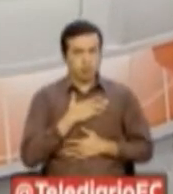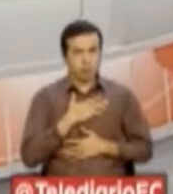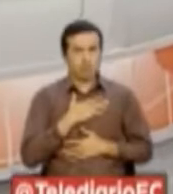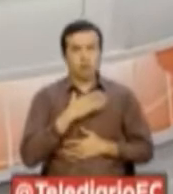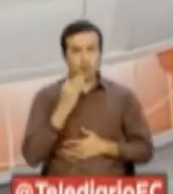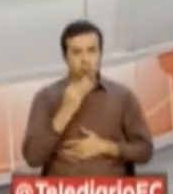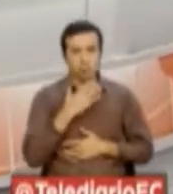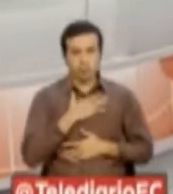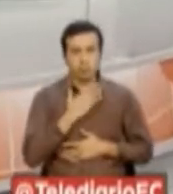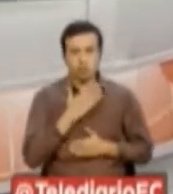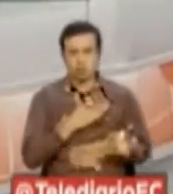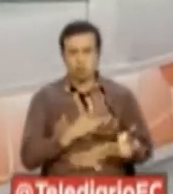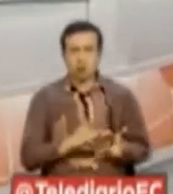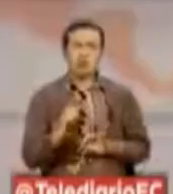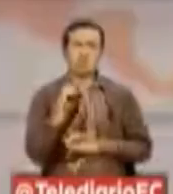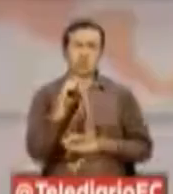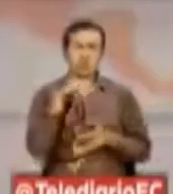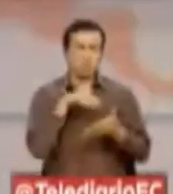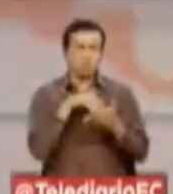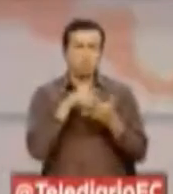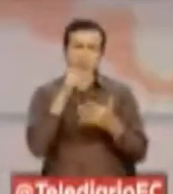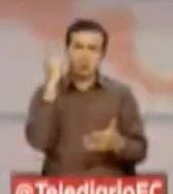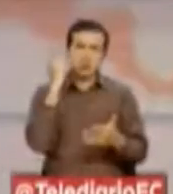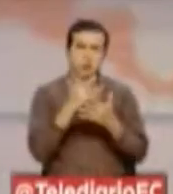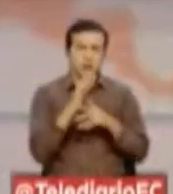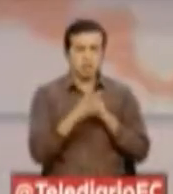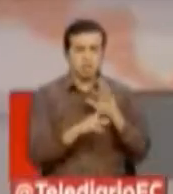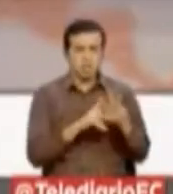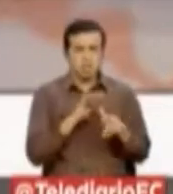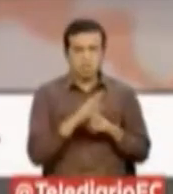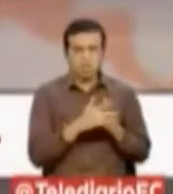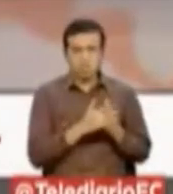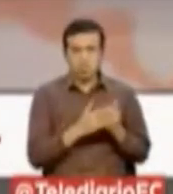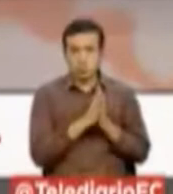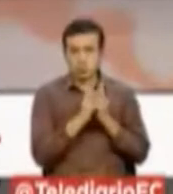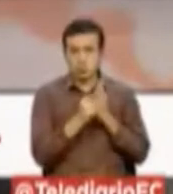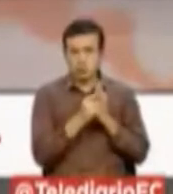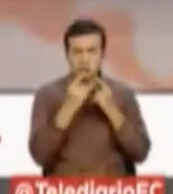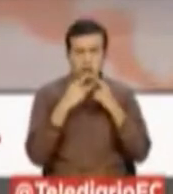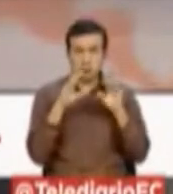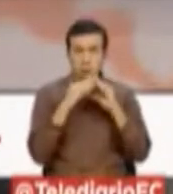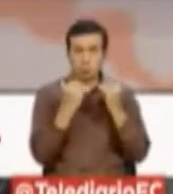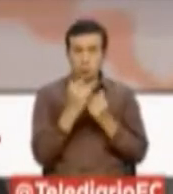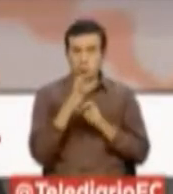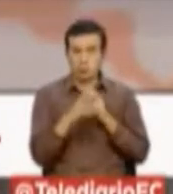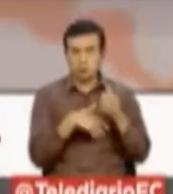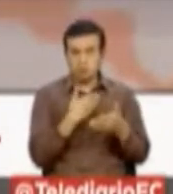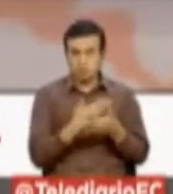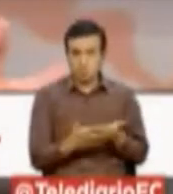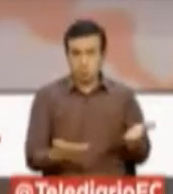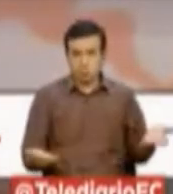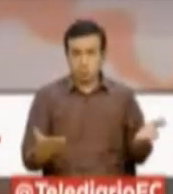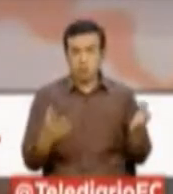preparar un pequeño estudio sobre la historia de la corrupción para este libro que sacó la comisión anti corrupción y que ha tenido una enormes y